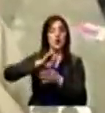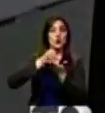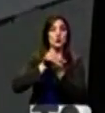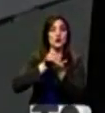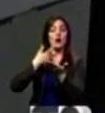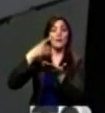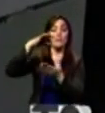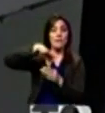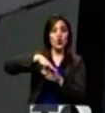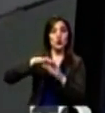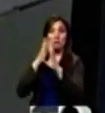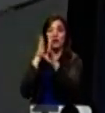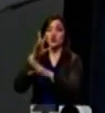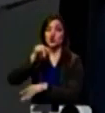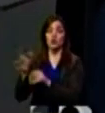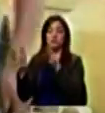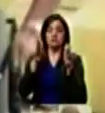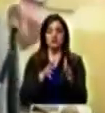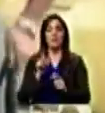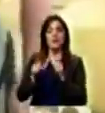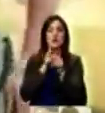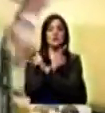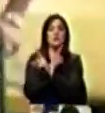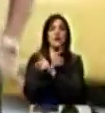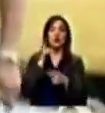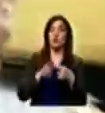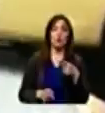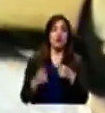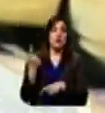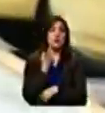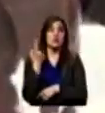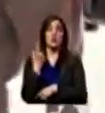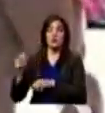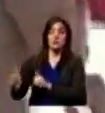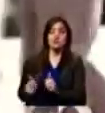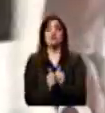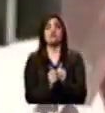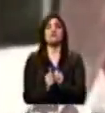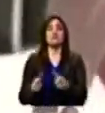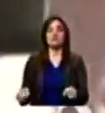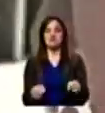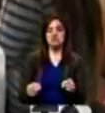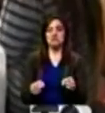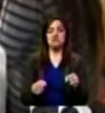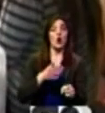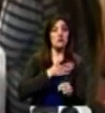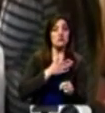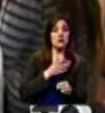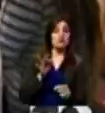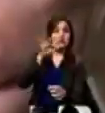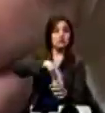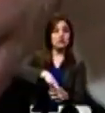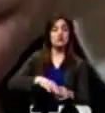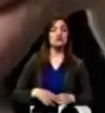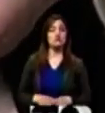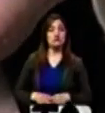hacer fila. El voto asistido, las personas con discapacidad, si lo desean, pueden ser acompañadas de una persona de su confianza al momento